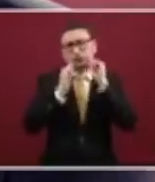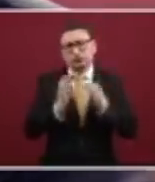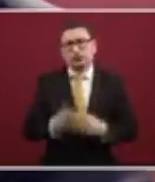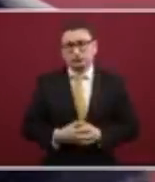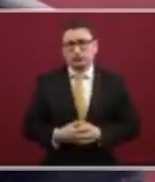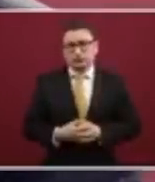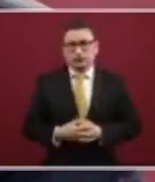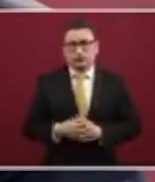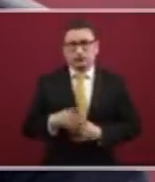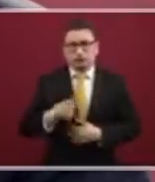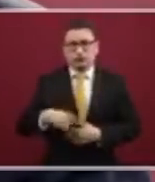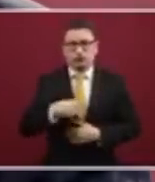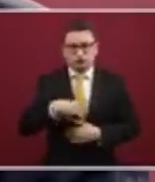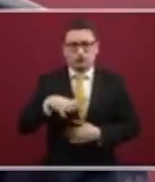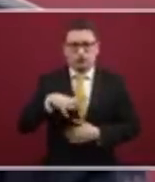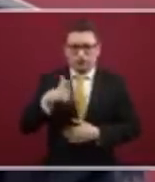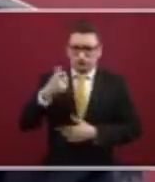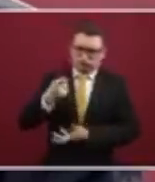Tenemos una bolsa